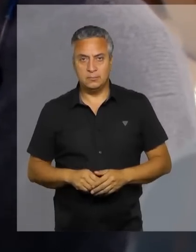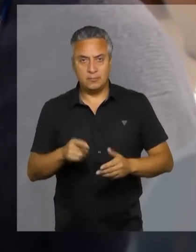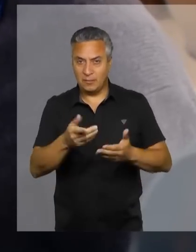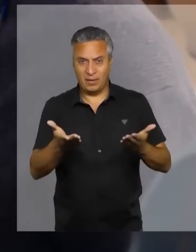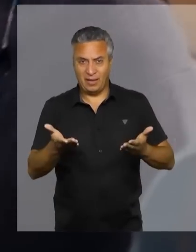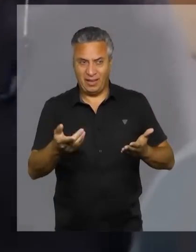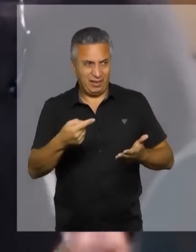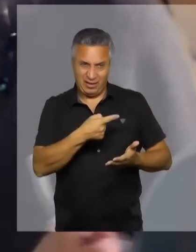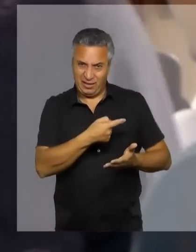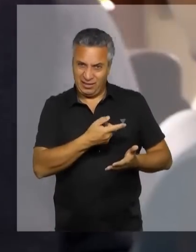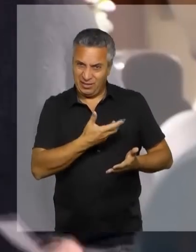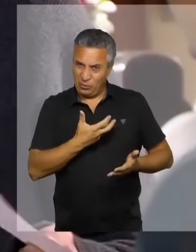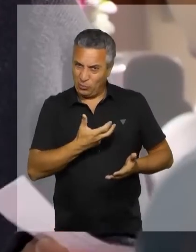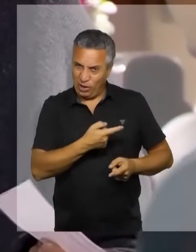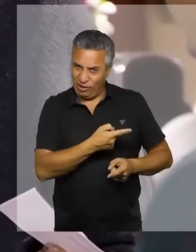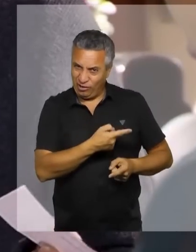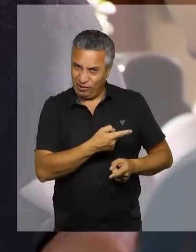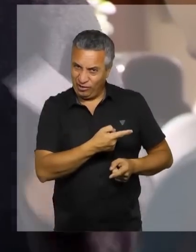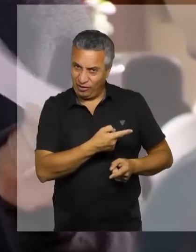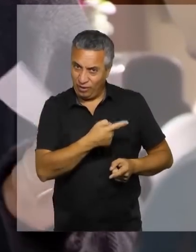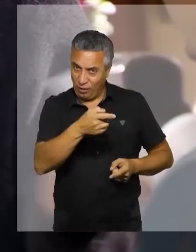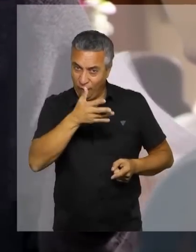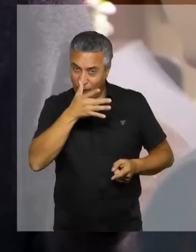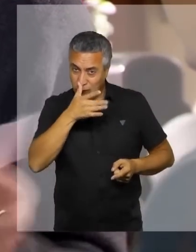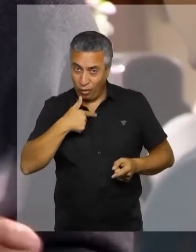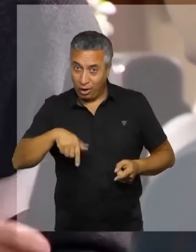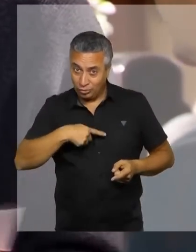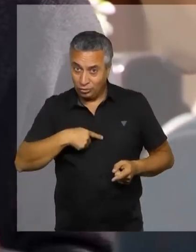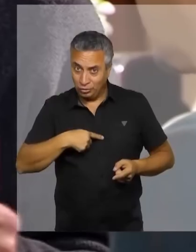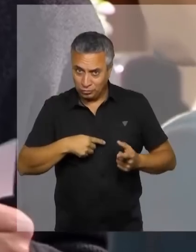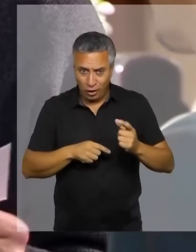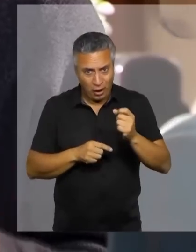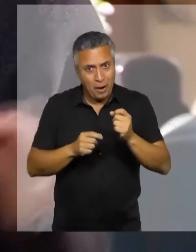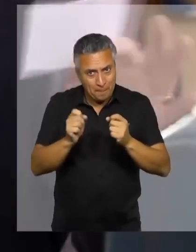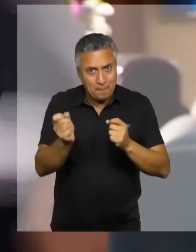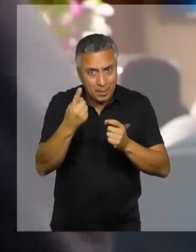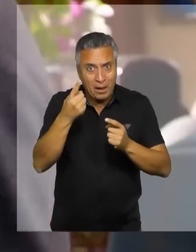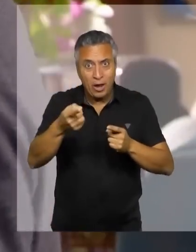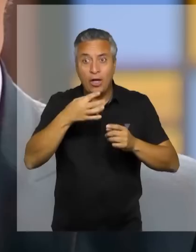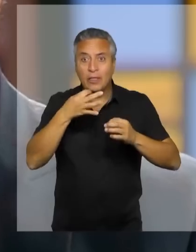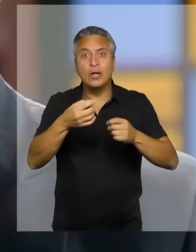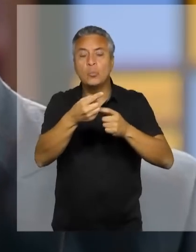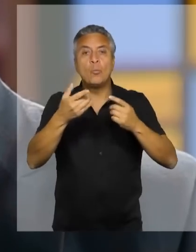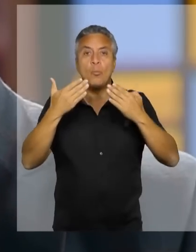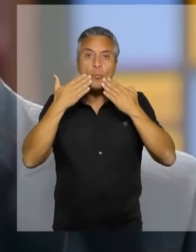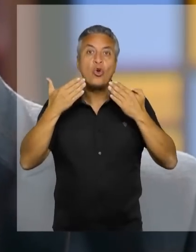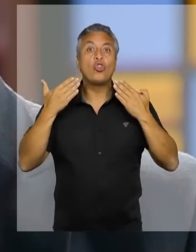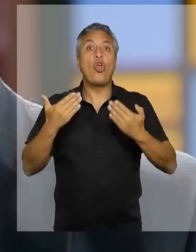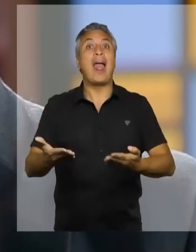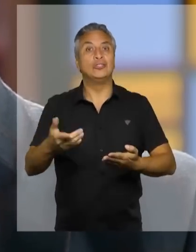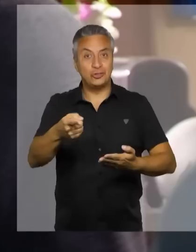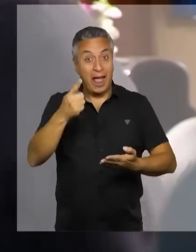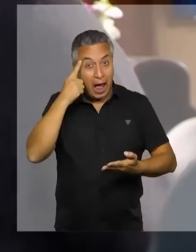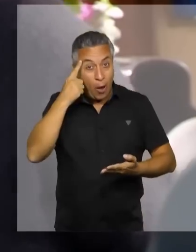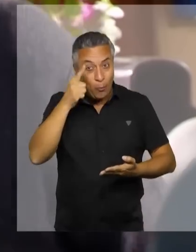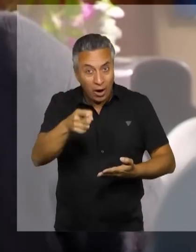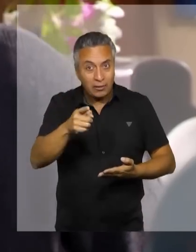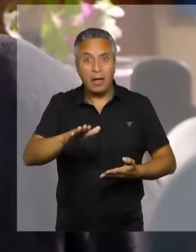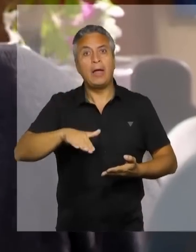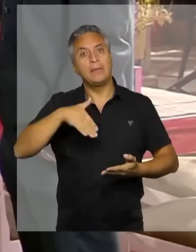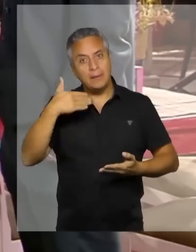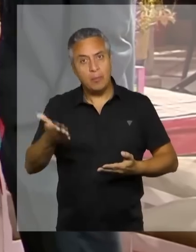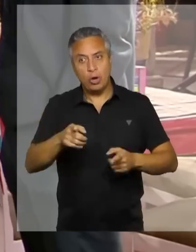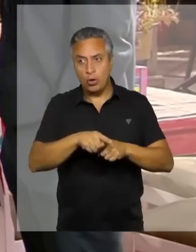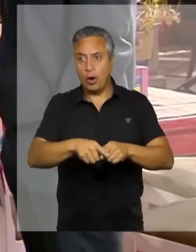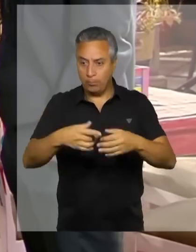Este weón se está burlando de nosotros, ¿ok? Porque primero, claro, él plantea una donación. ¿Te acordáis o no? Pero después llega el momento de